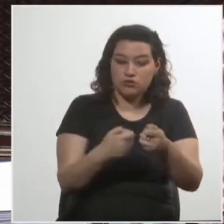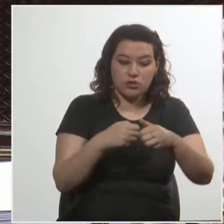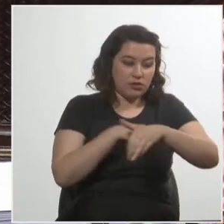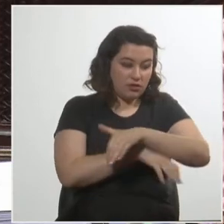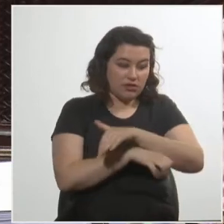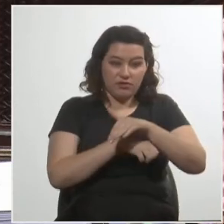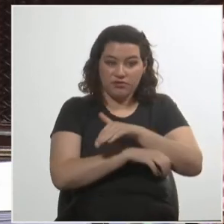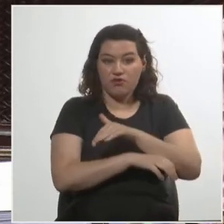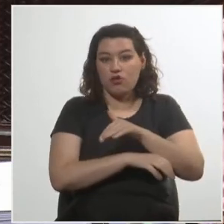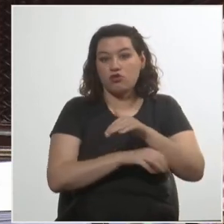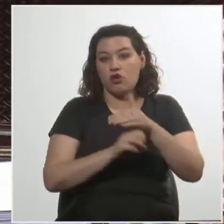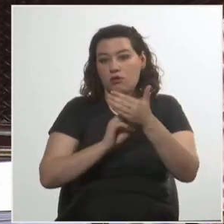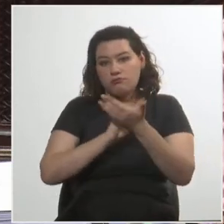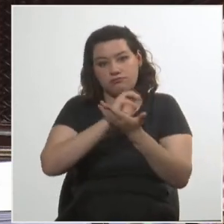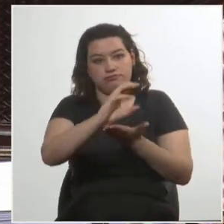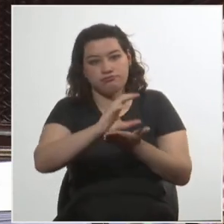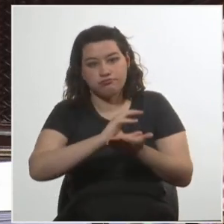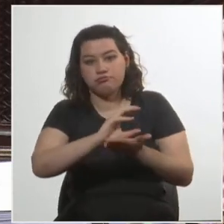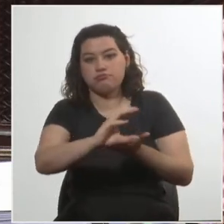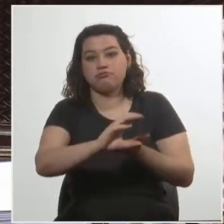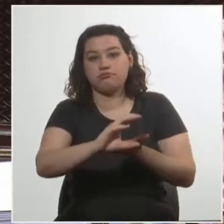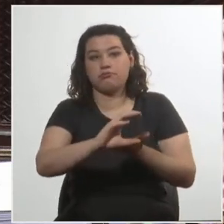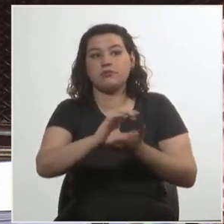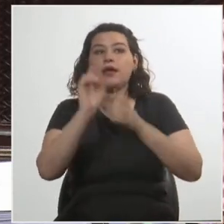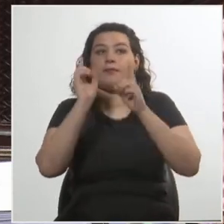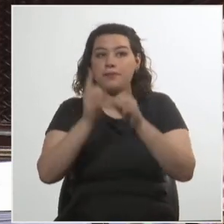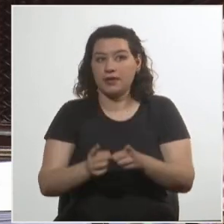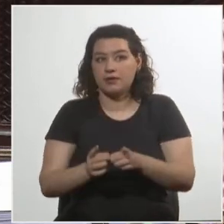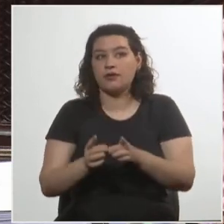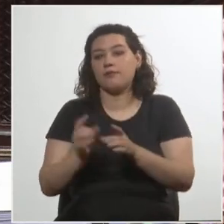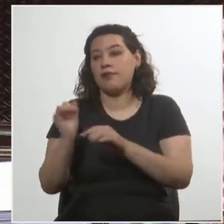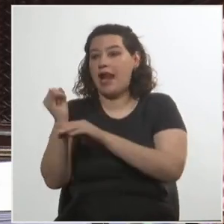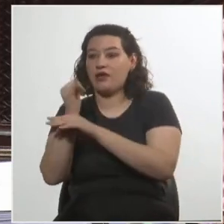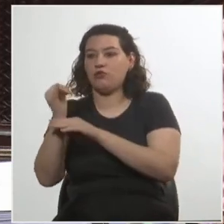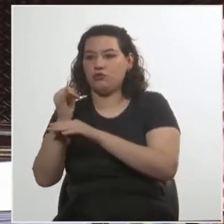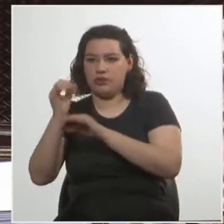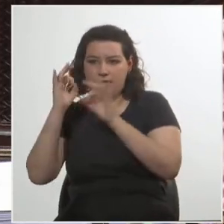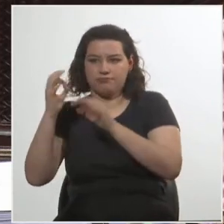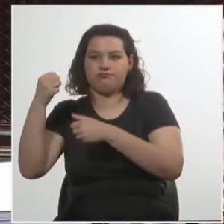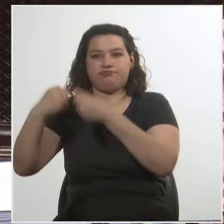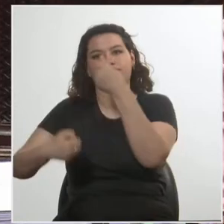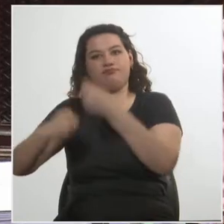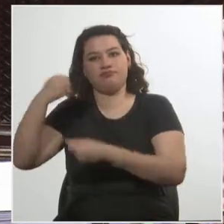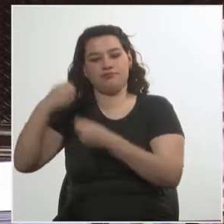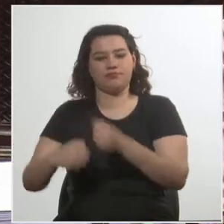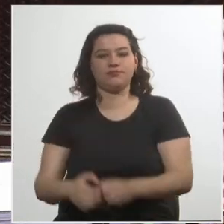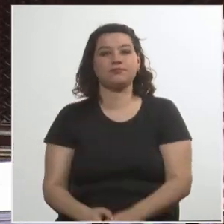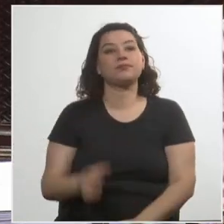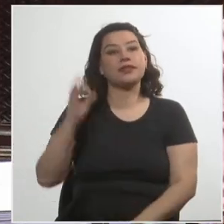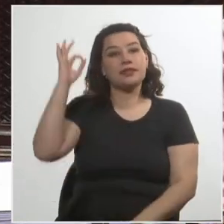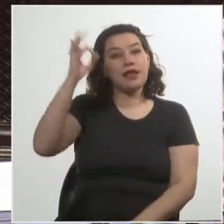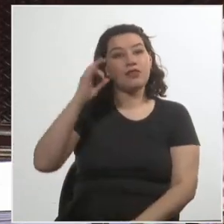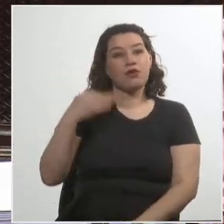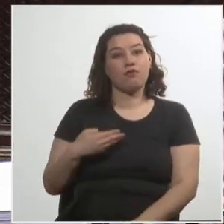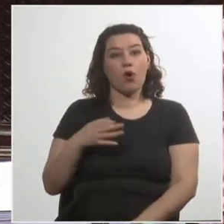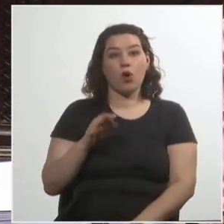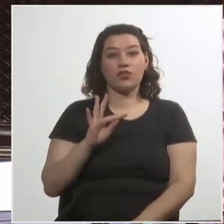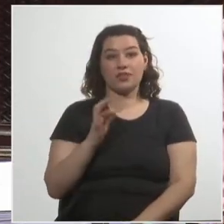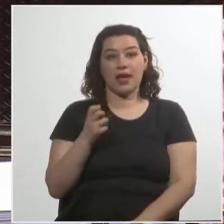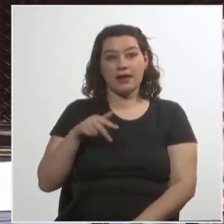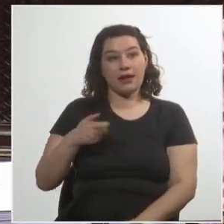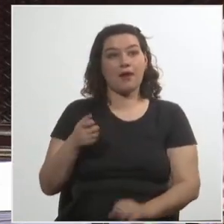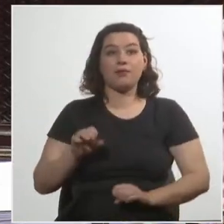anticíclico para el sector primario como para el sector industrial senador botana por una